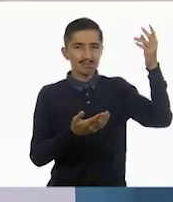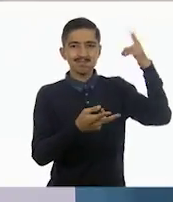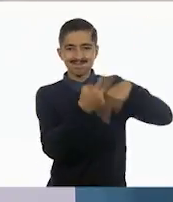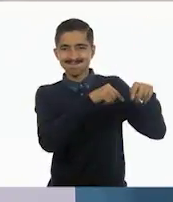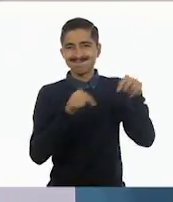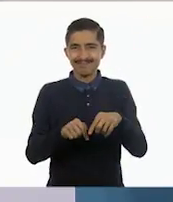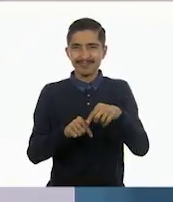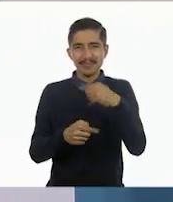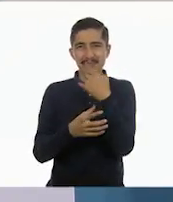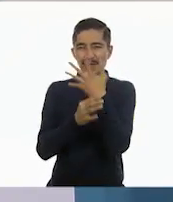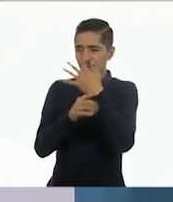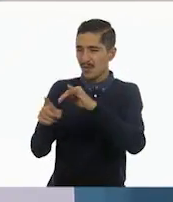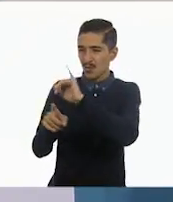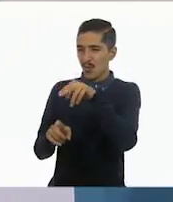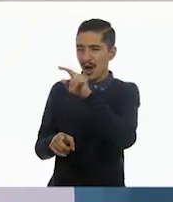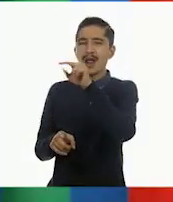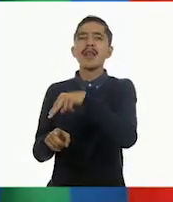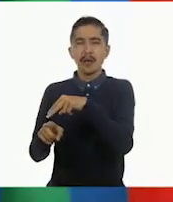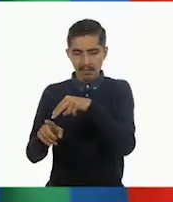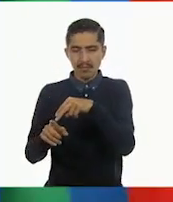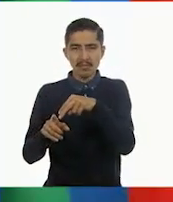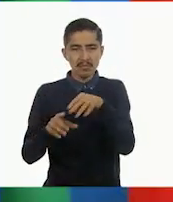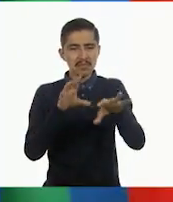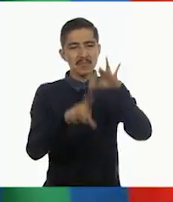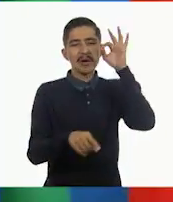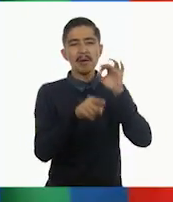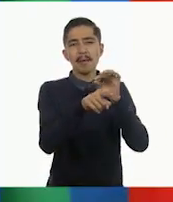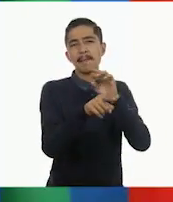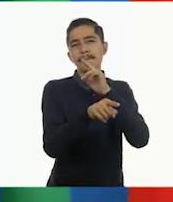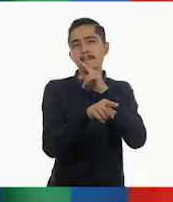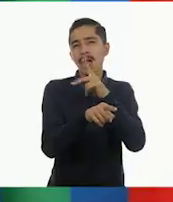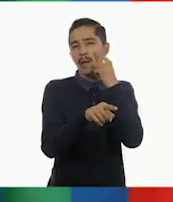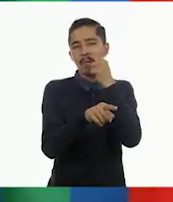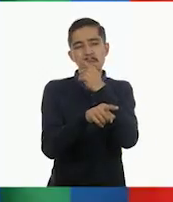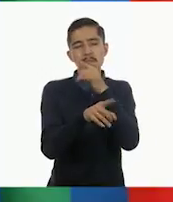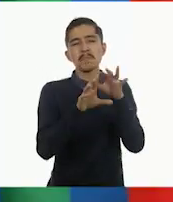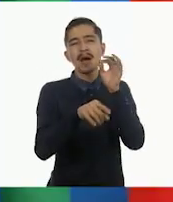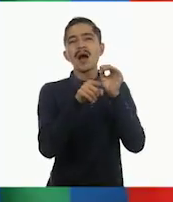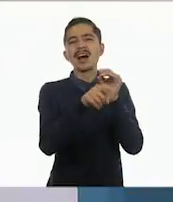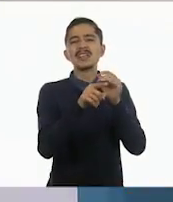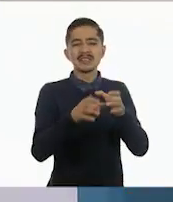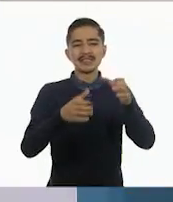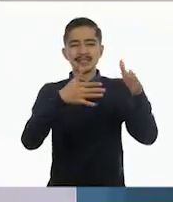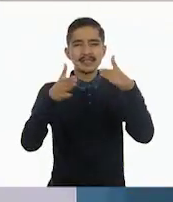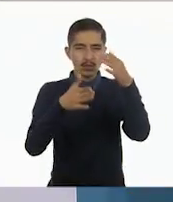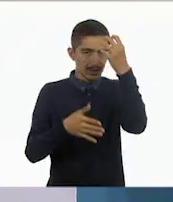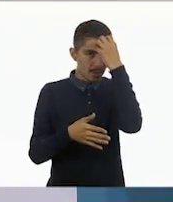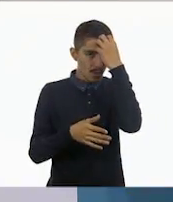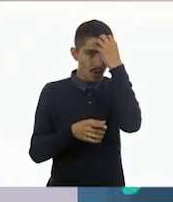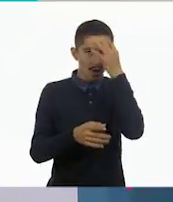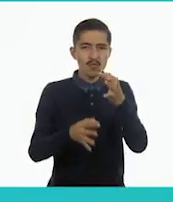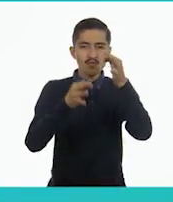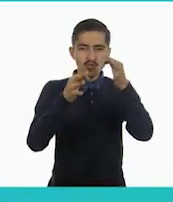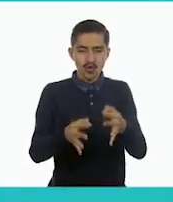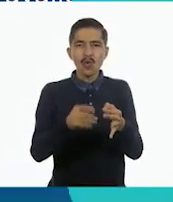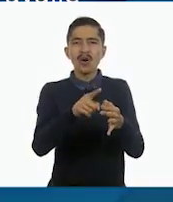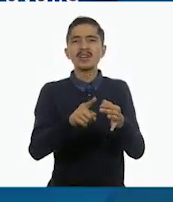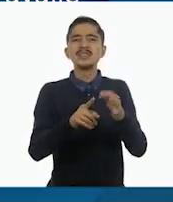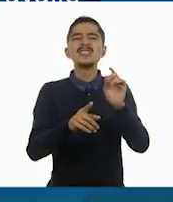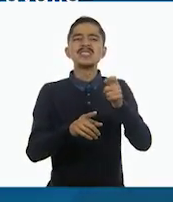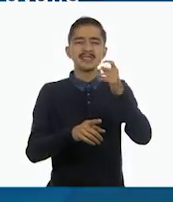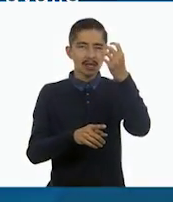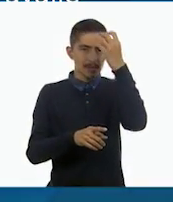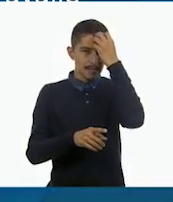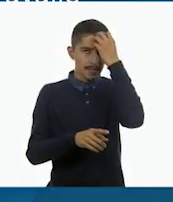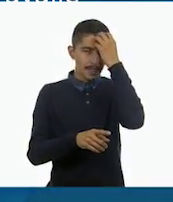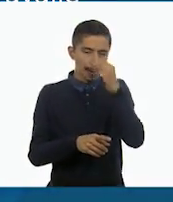como comenta Juan Carlos, ambos eligieron el Castillo de Chapultepec como su casa y lo nombraron de manera oficial Palacio Imperial de Chapultepec